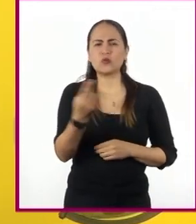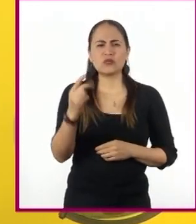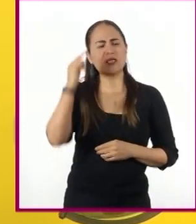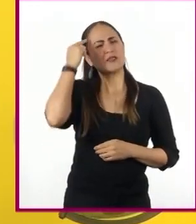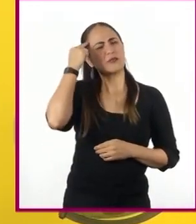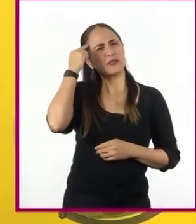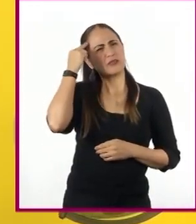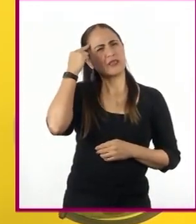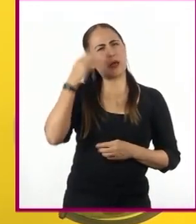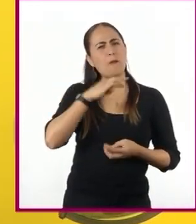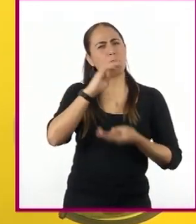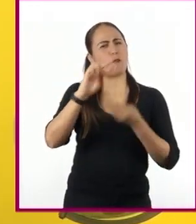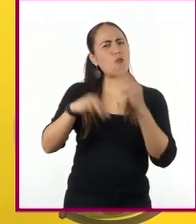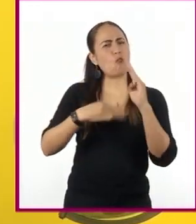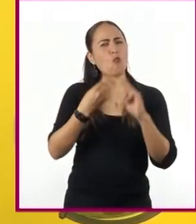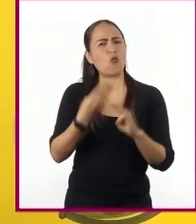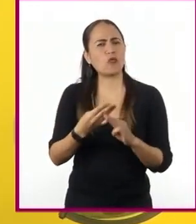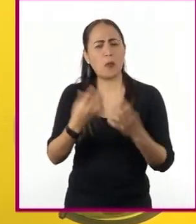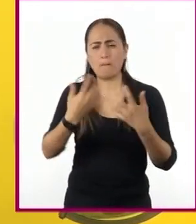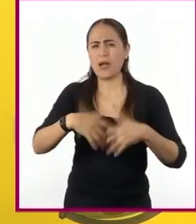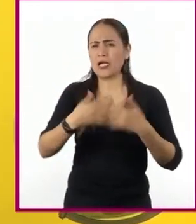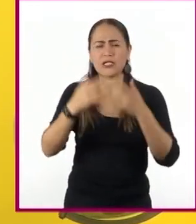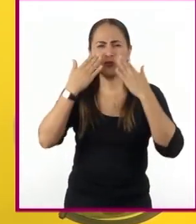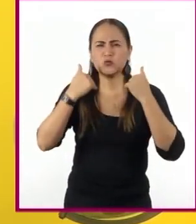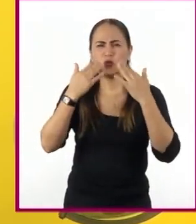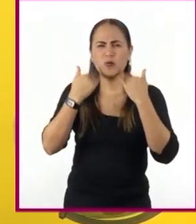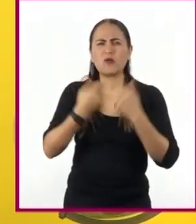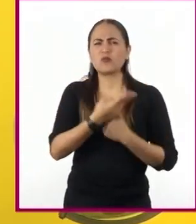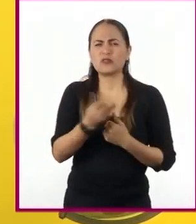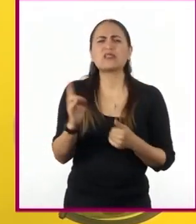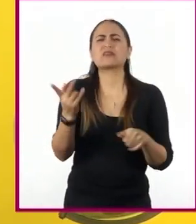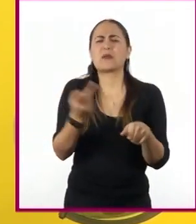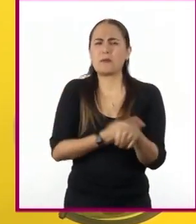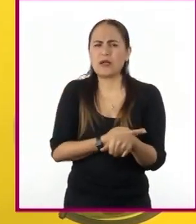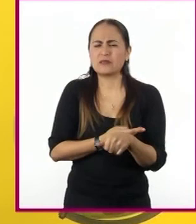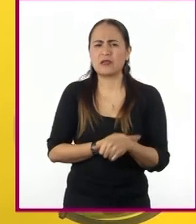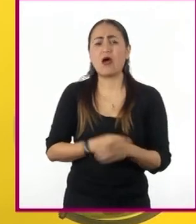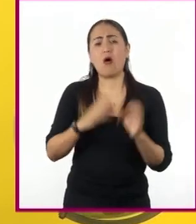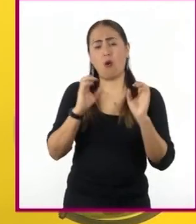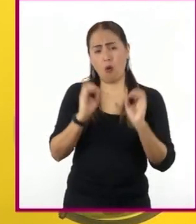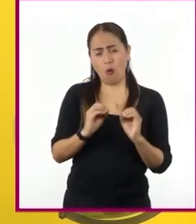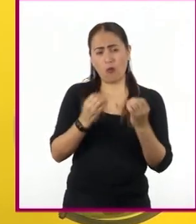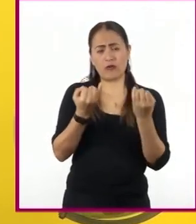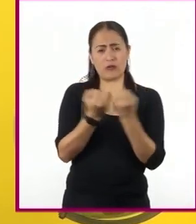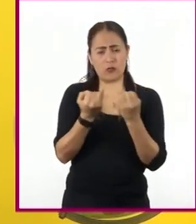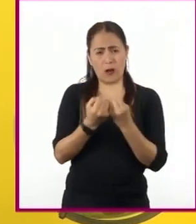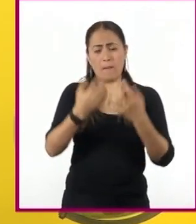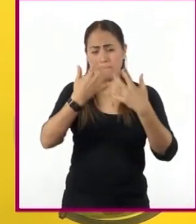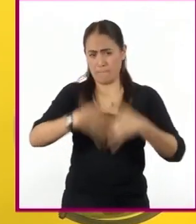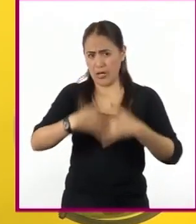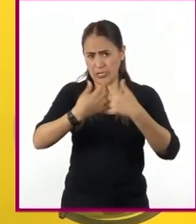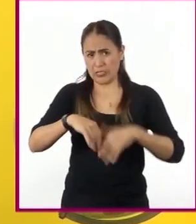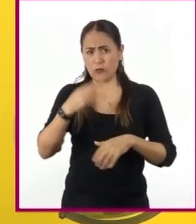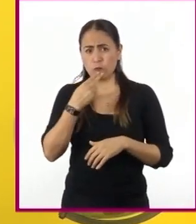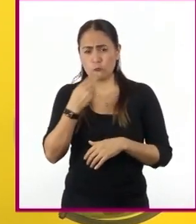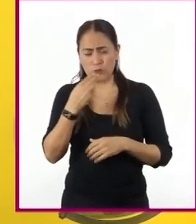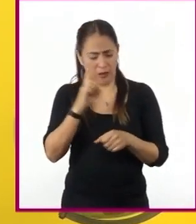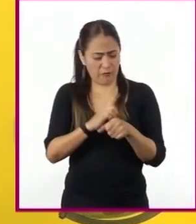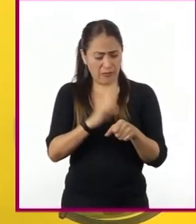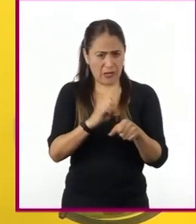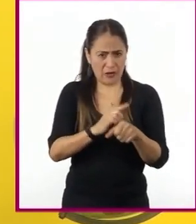sería el mundo actualmente si no existieran las máquinas? ¿Cuáles son algunas máquinas que usan en su día a día y qué pasaría si no las